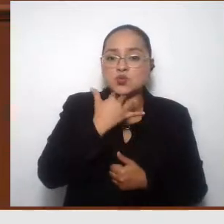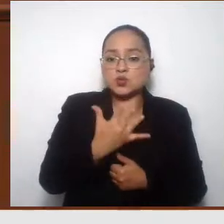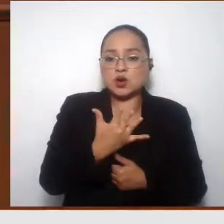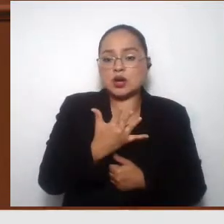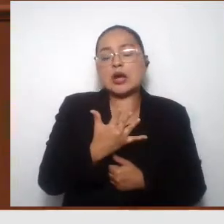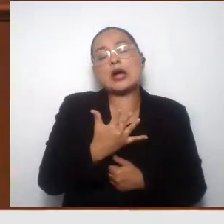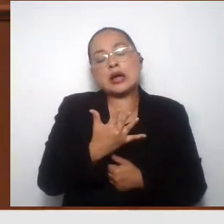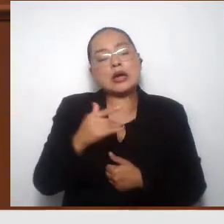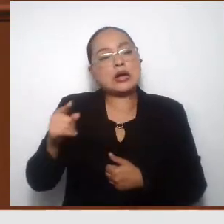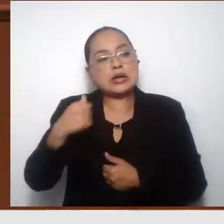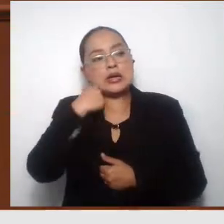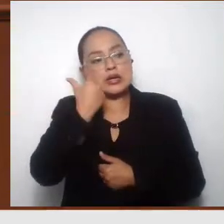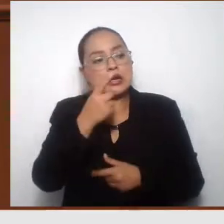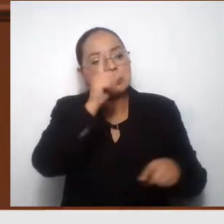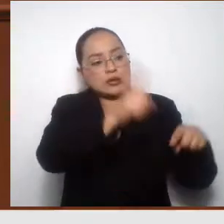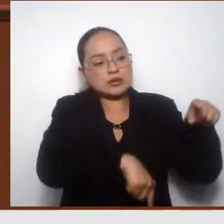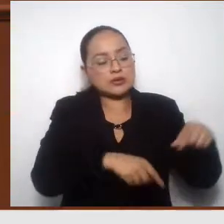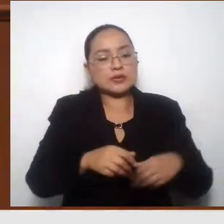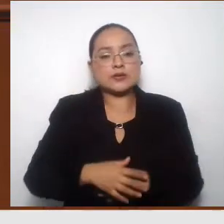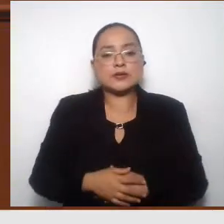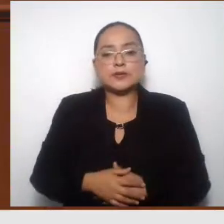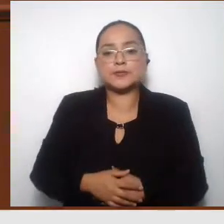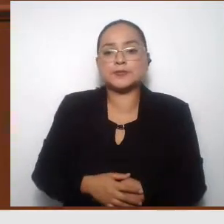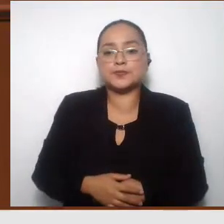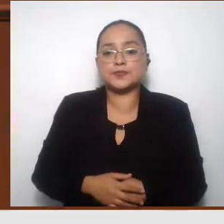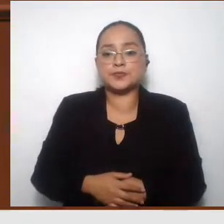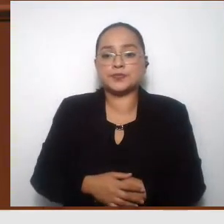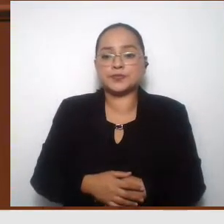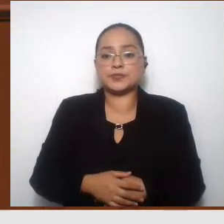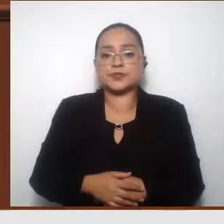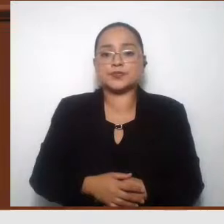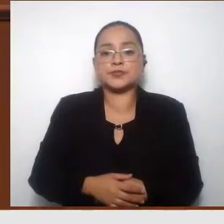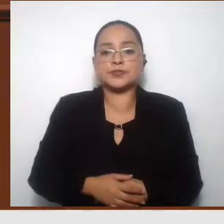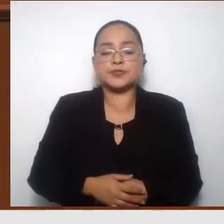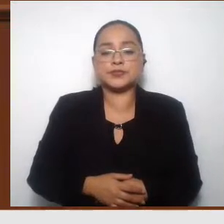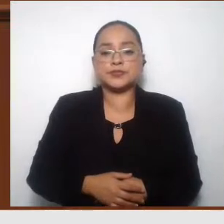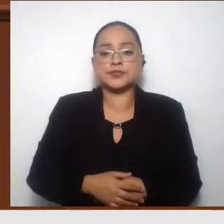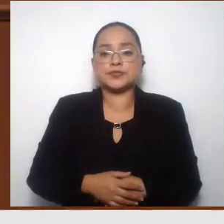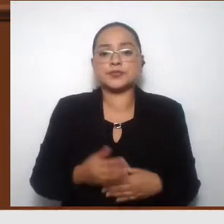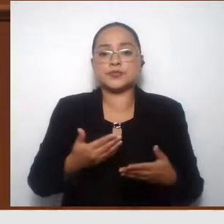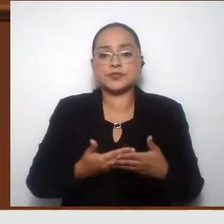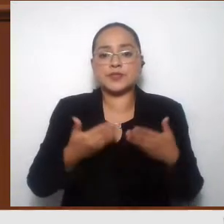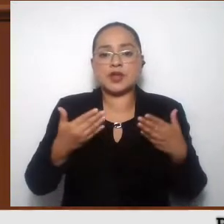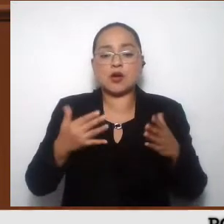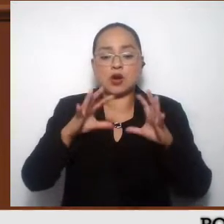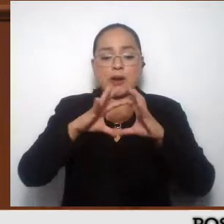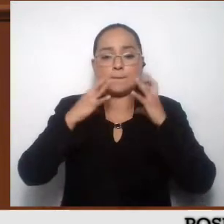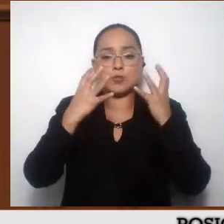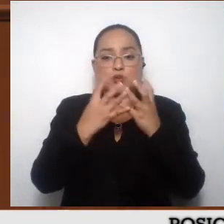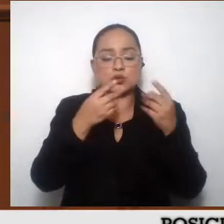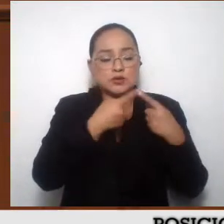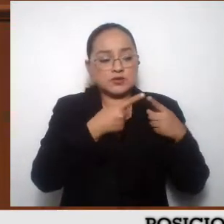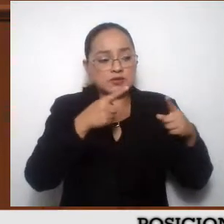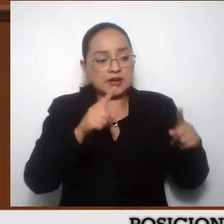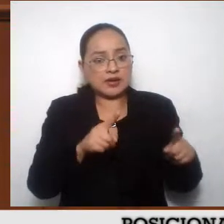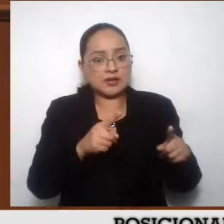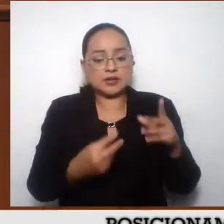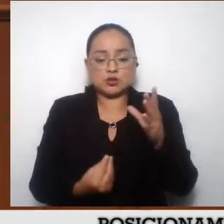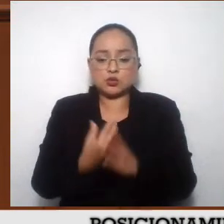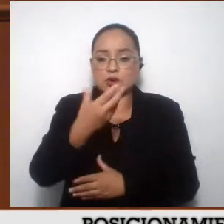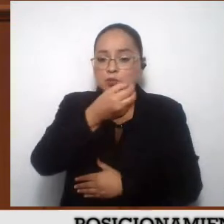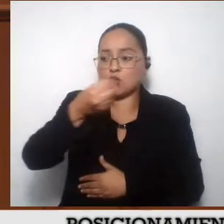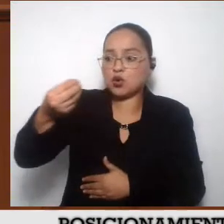Hoy, el mundo es otro, y en este acomodo del orden mundial, muchos derechos están en